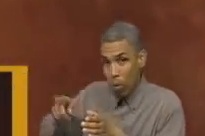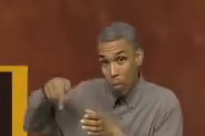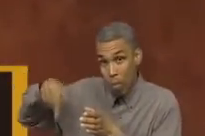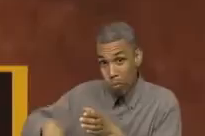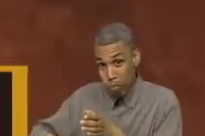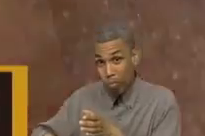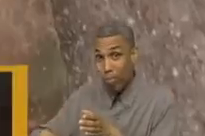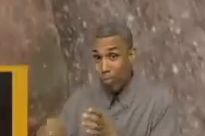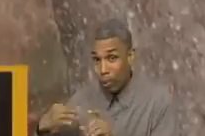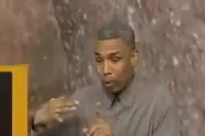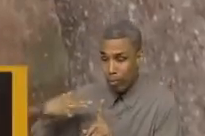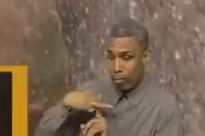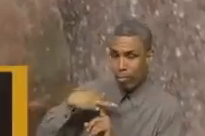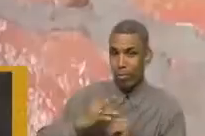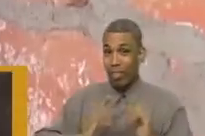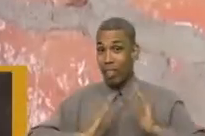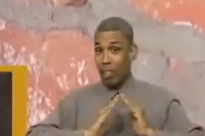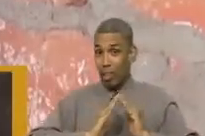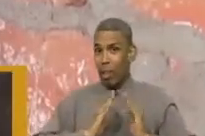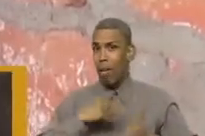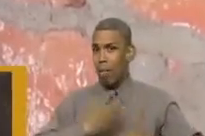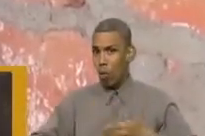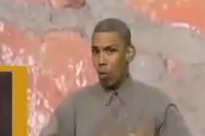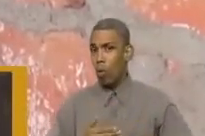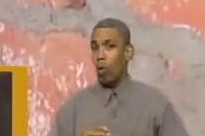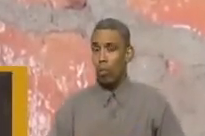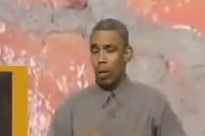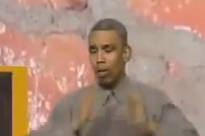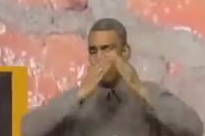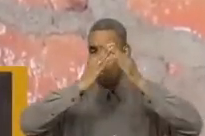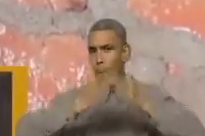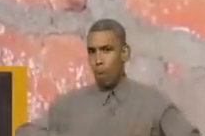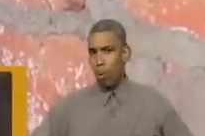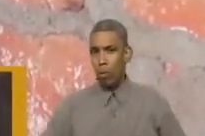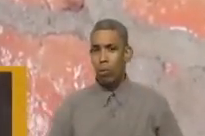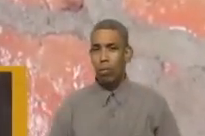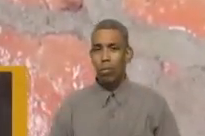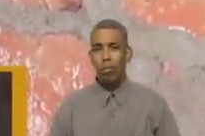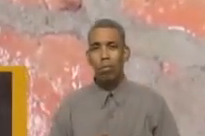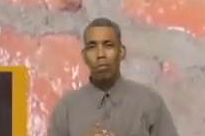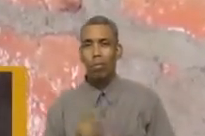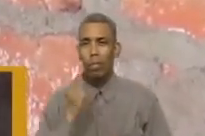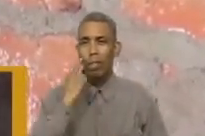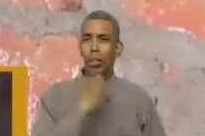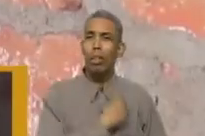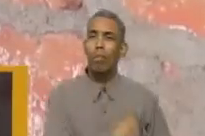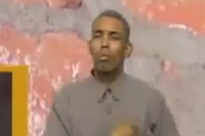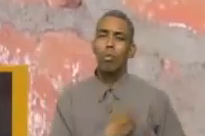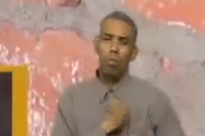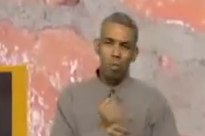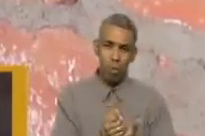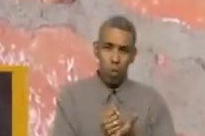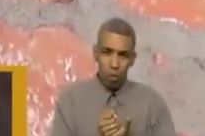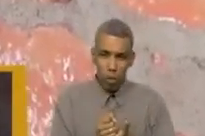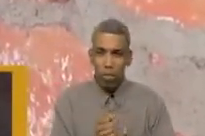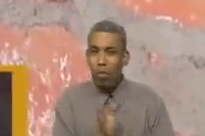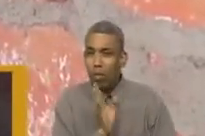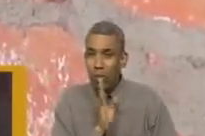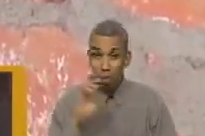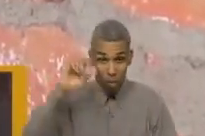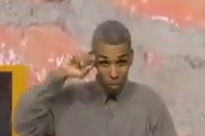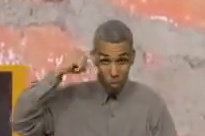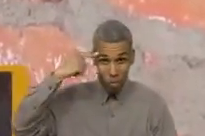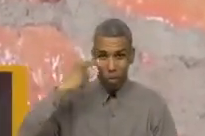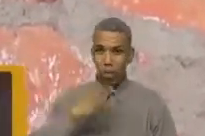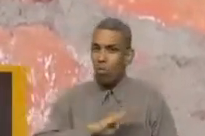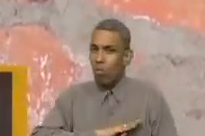la parte trasera de su casa. A ver si me pueden, por medio de alguna entidad, que me colaboren en realidad para arreglar estas, para